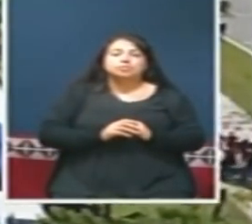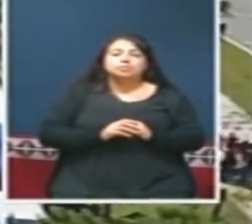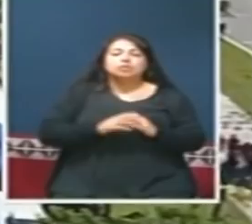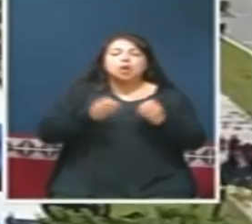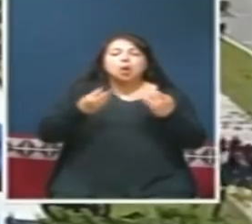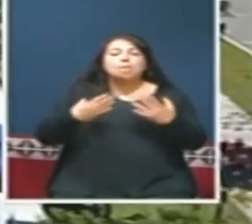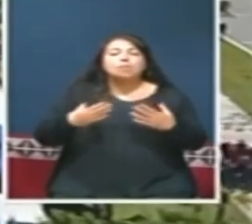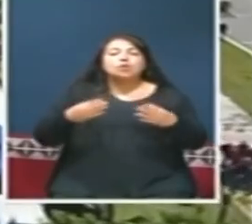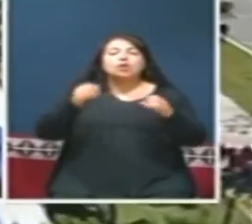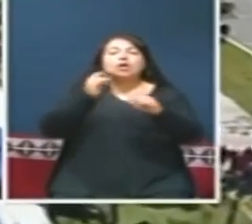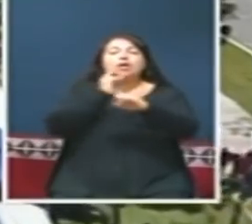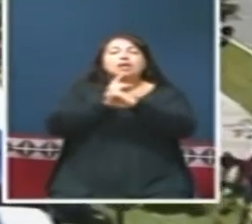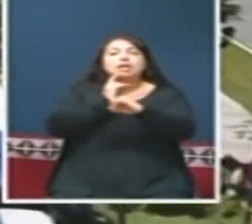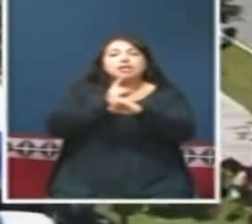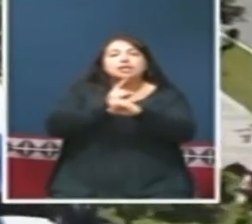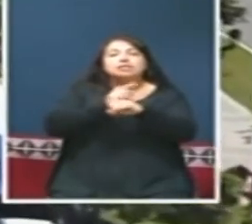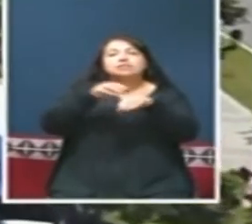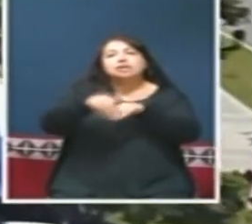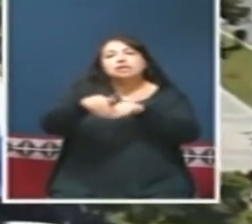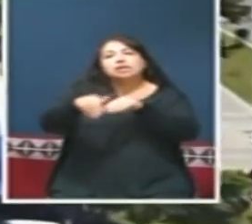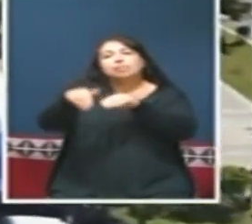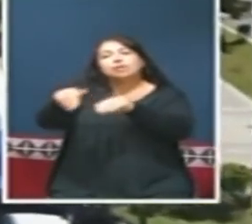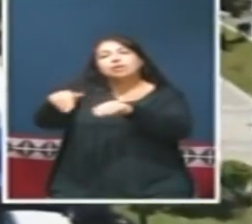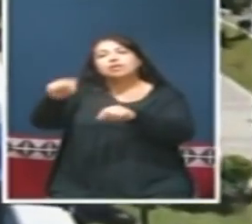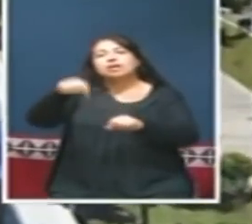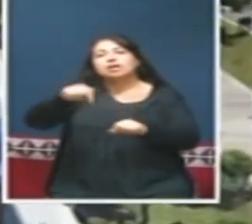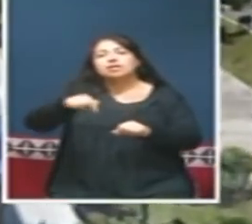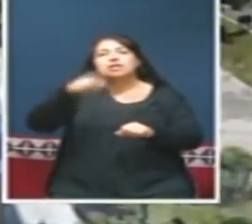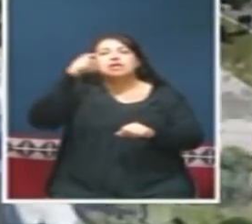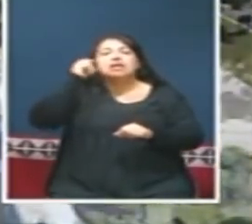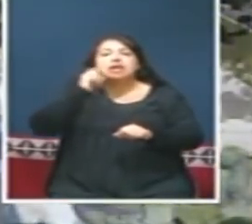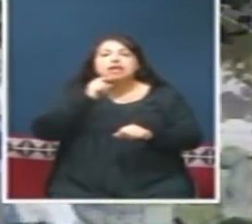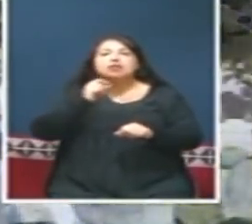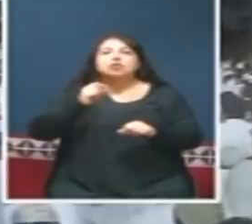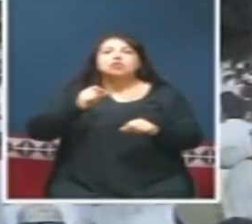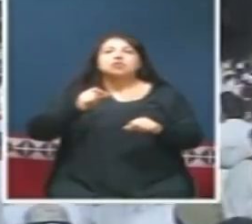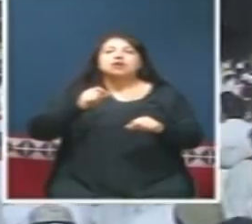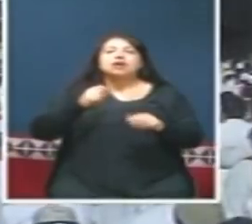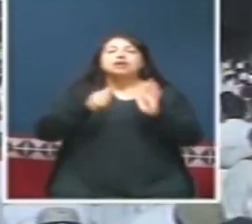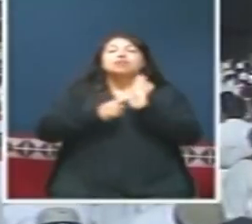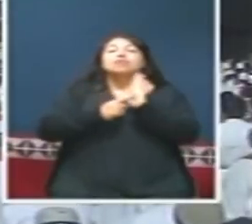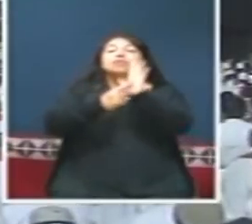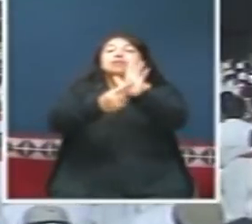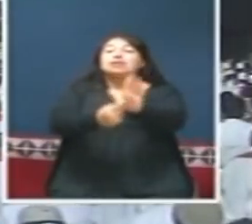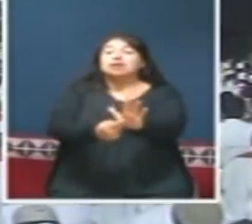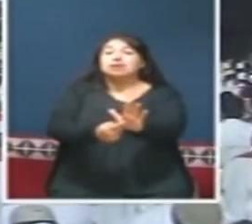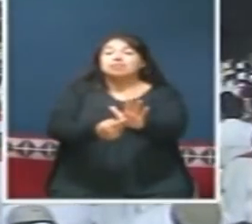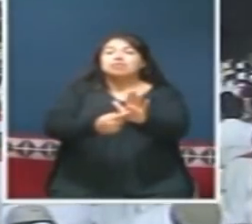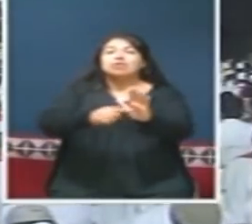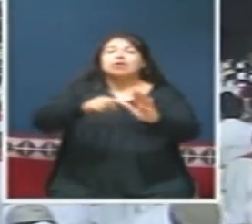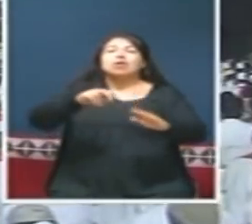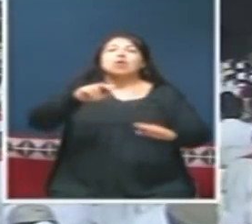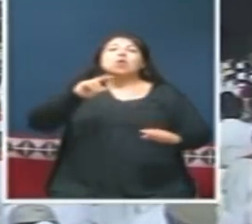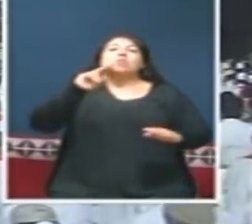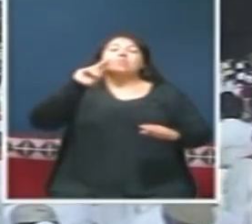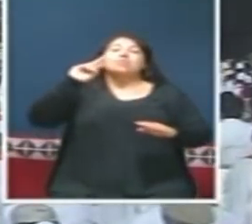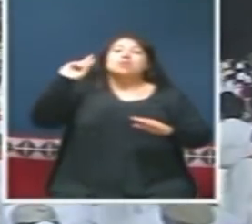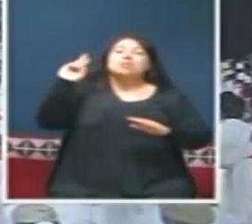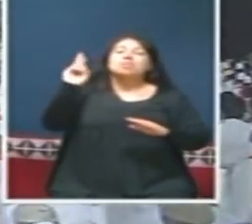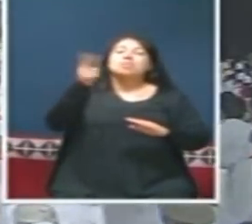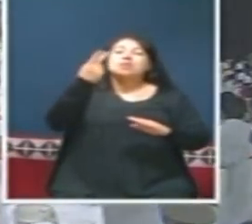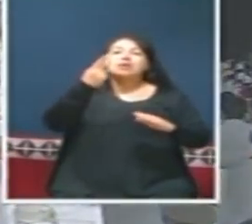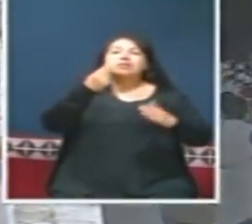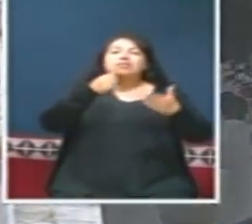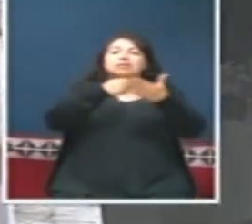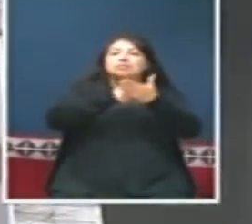Por la iglesia que peregrina en La Rioja, que inspiró la entrega martirial de Monseñor